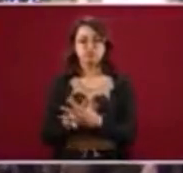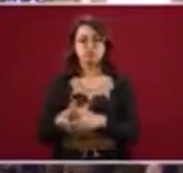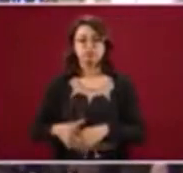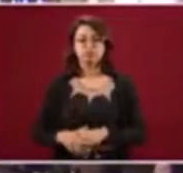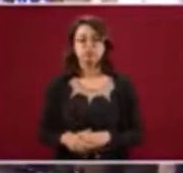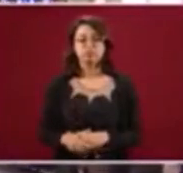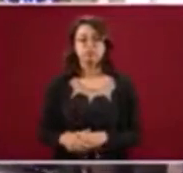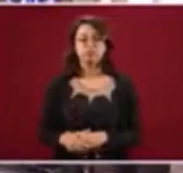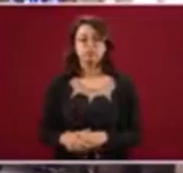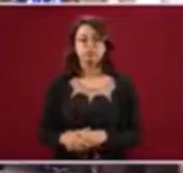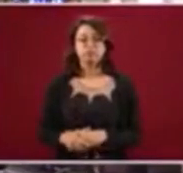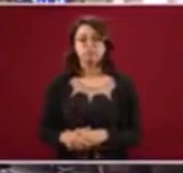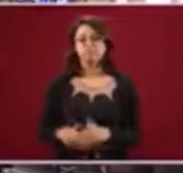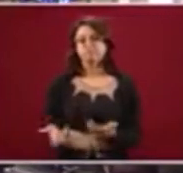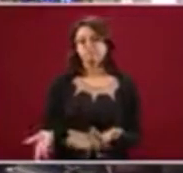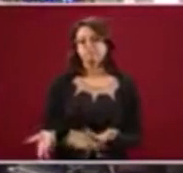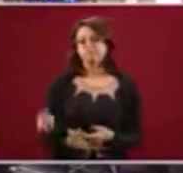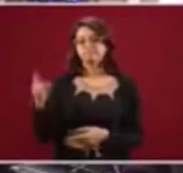más